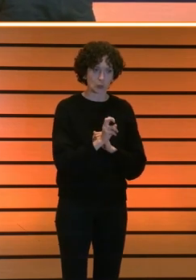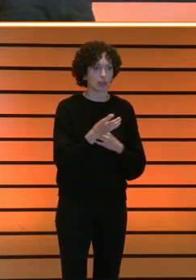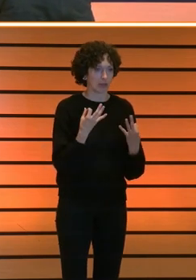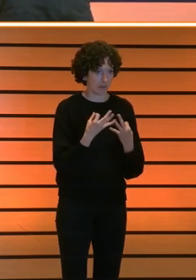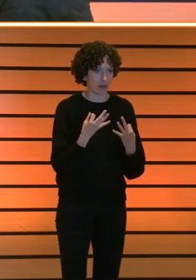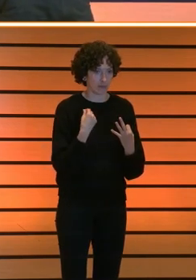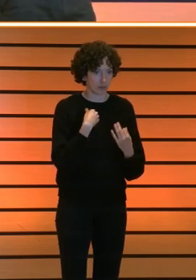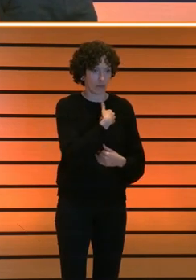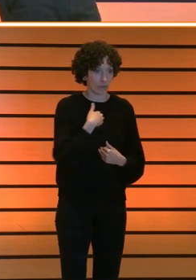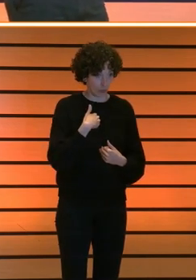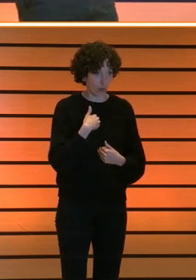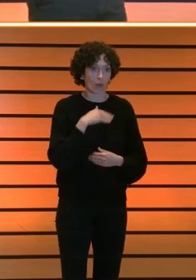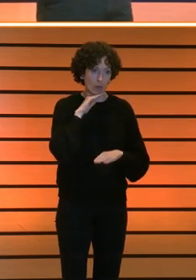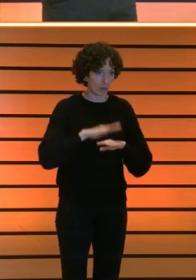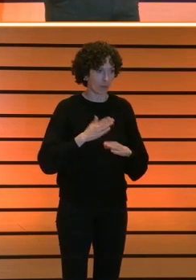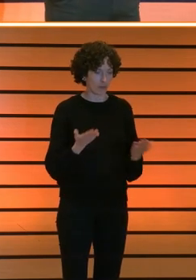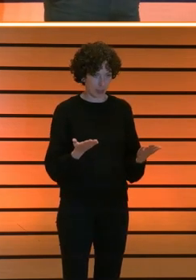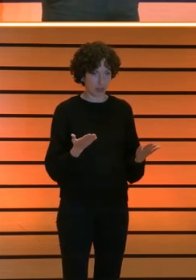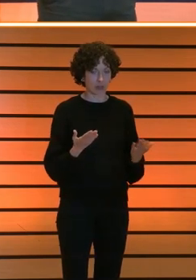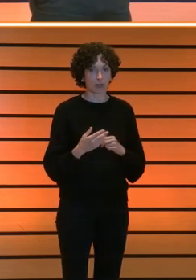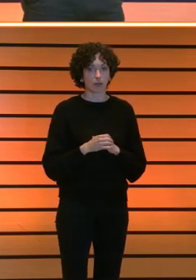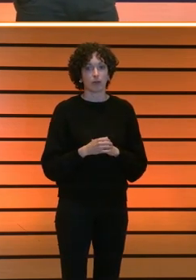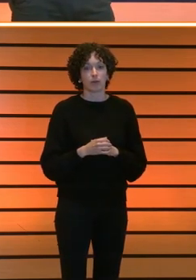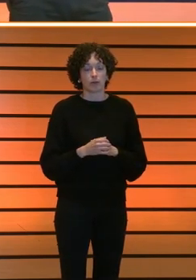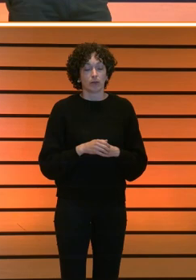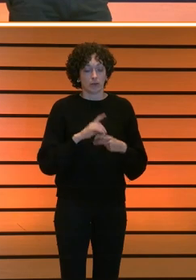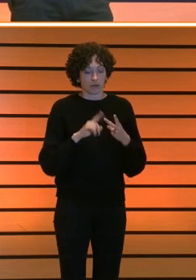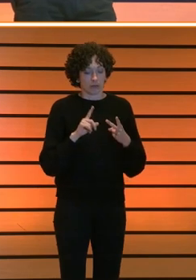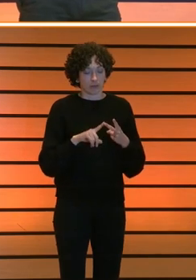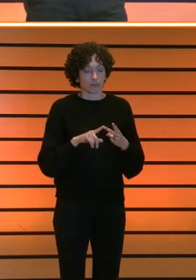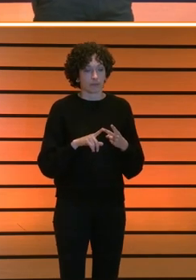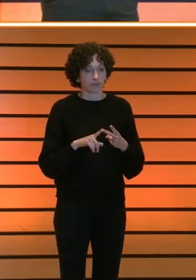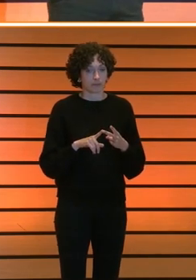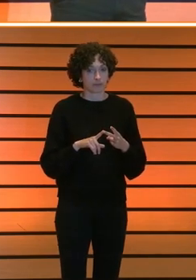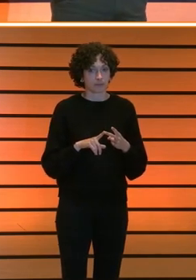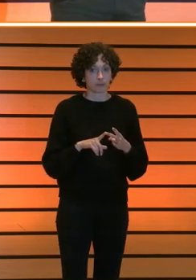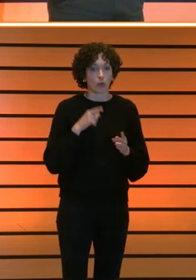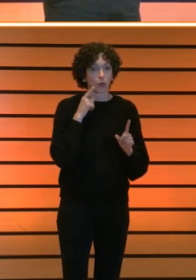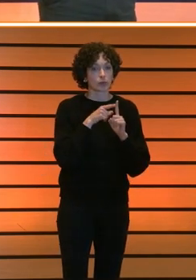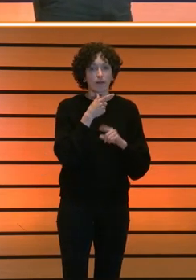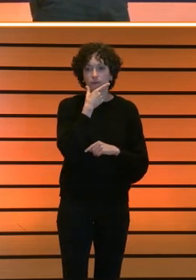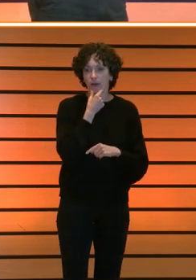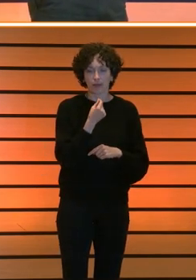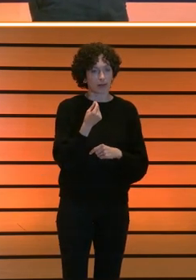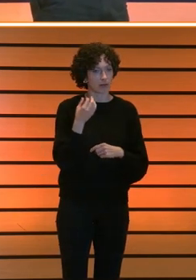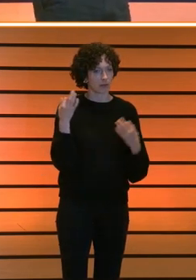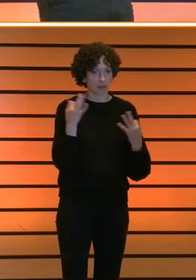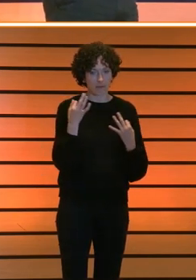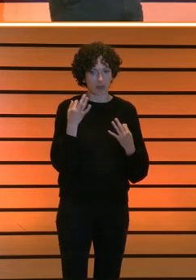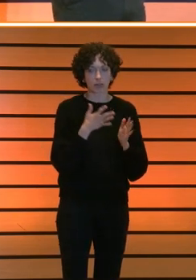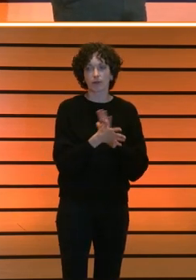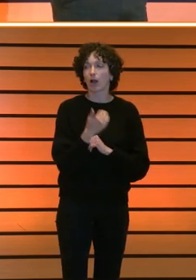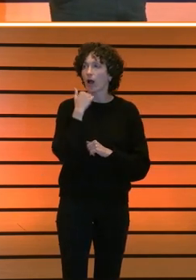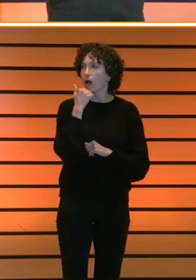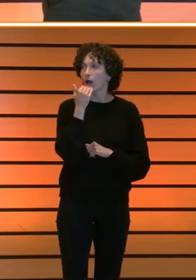que hacer lo que tiene que hacer no para lo que está pensado en segundo lugar tiene que ser fácil de usar no puede